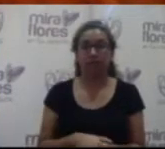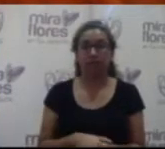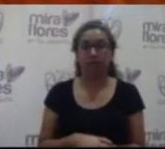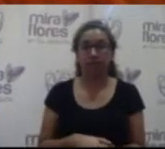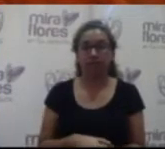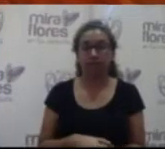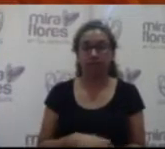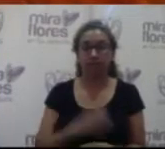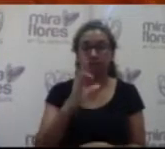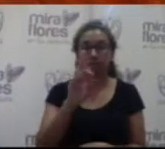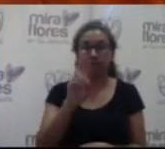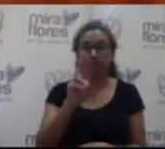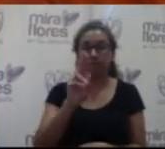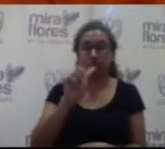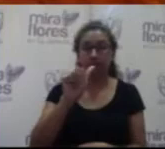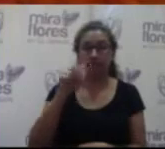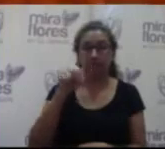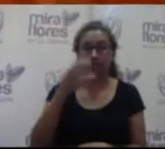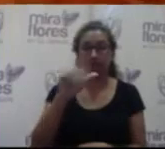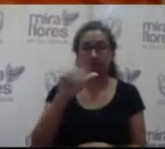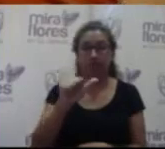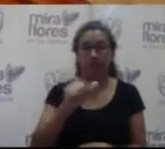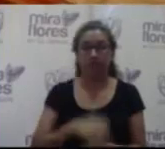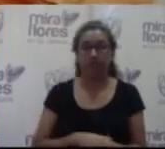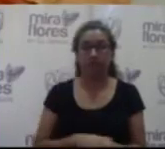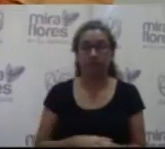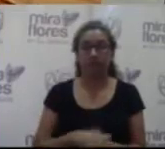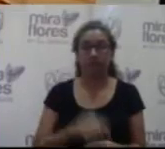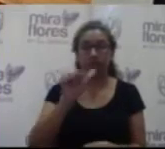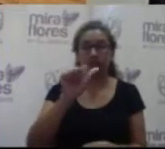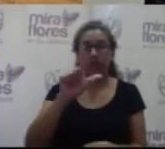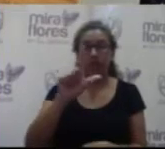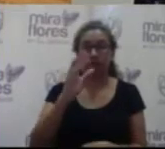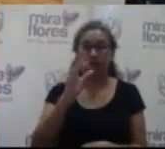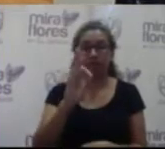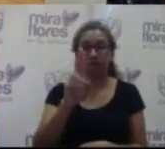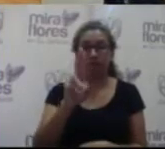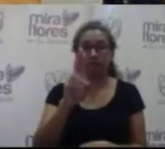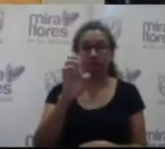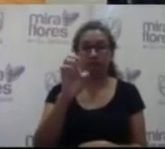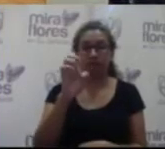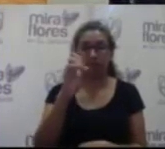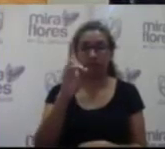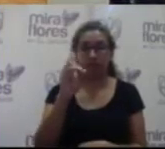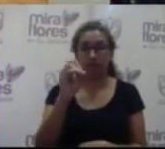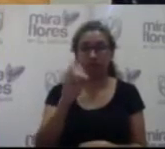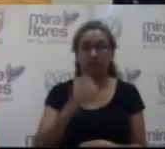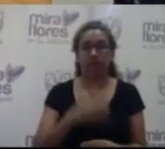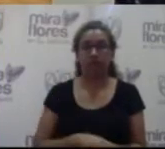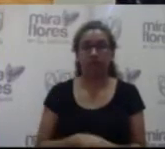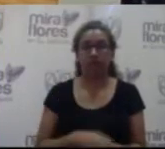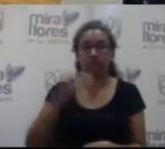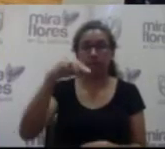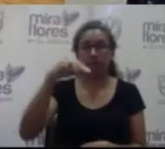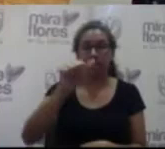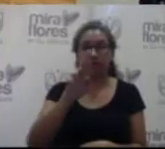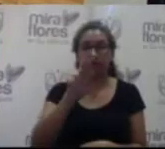Señora Franca Rey Camino. Señor Alfredo Ligabriel. Señor Martín Bustamante Castro.